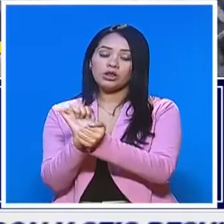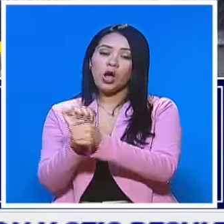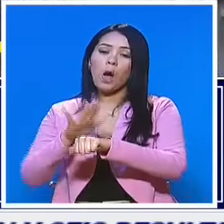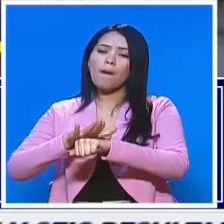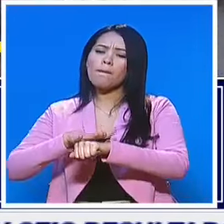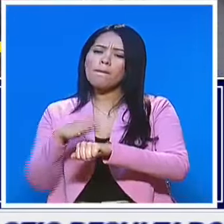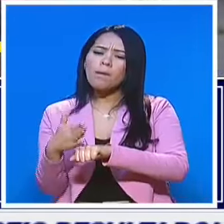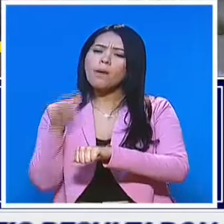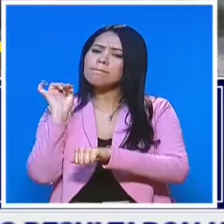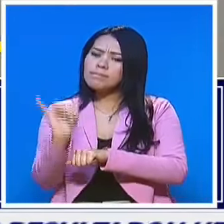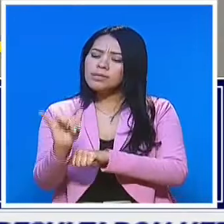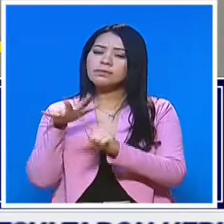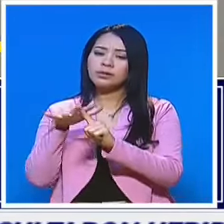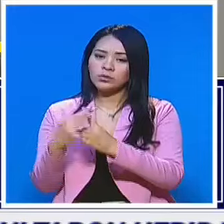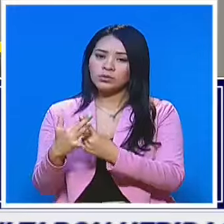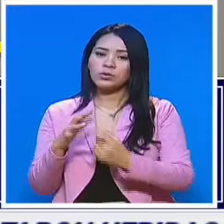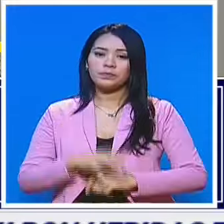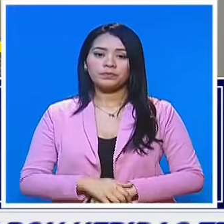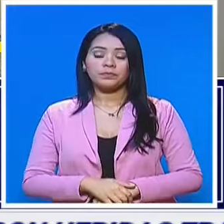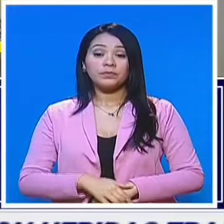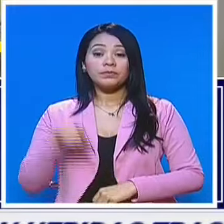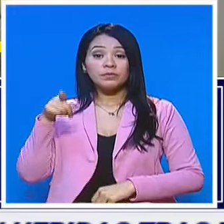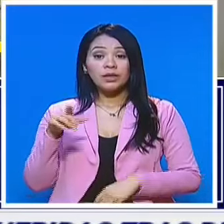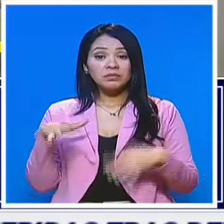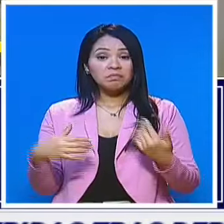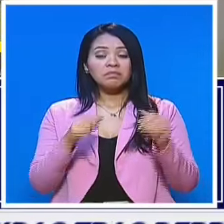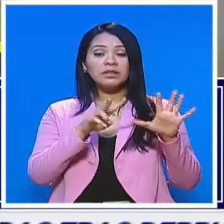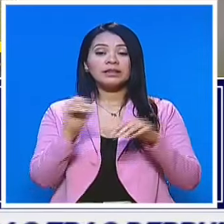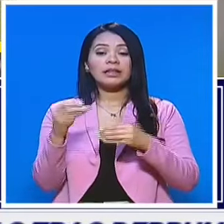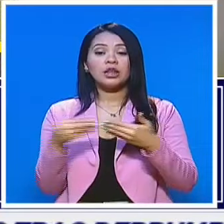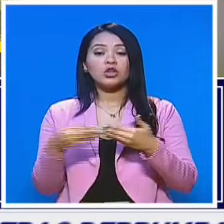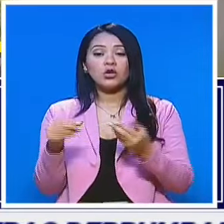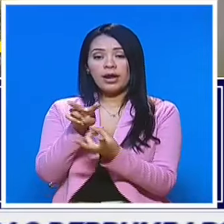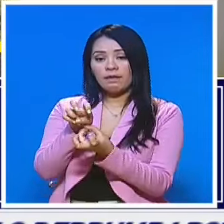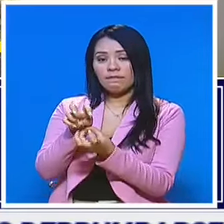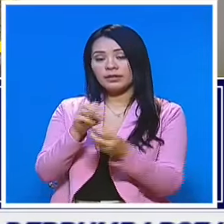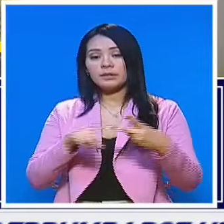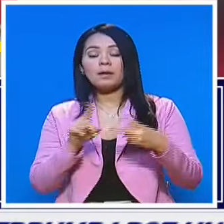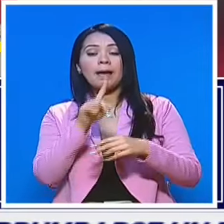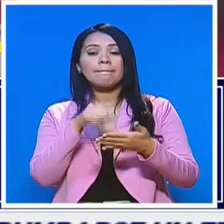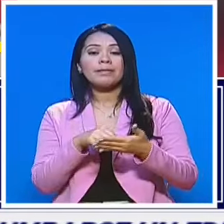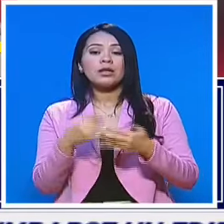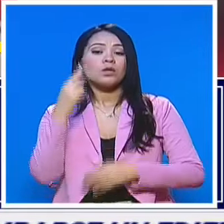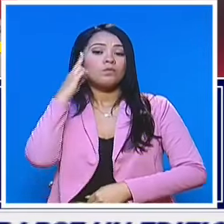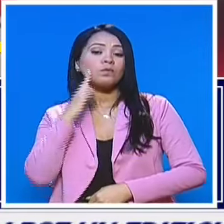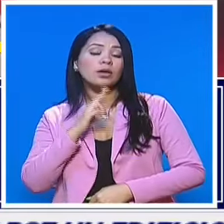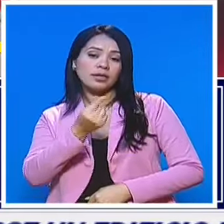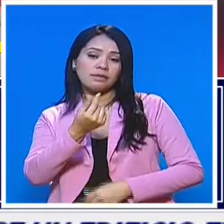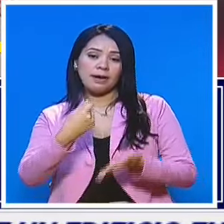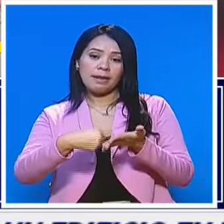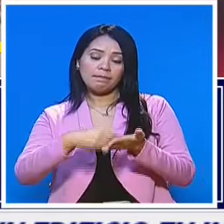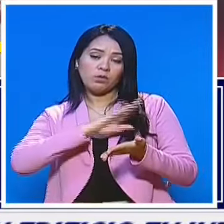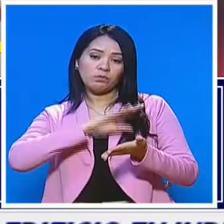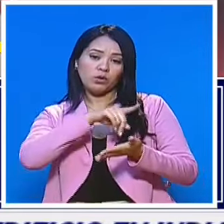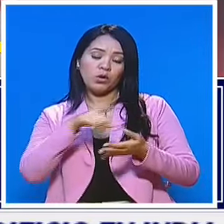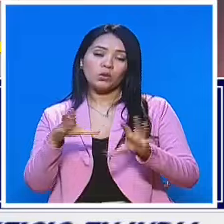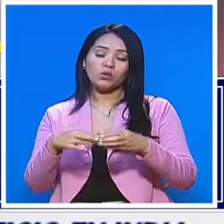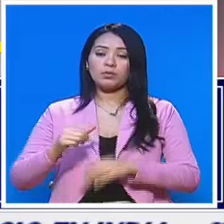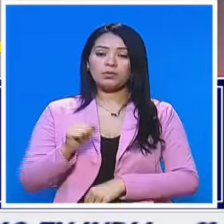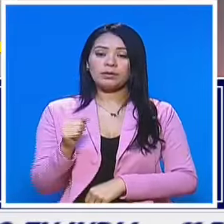comisión del mismo delito a ellos se les incautó más de $ en efectivo y 1000 bolívares que de acuerdo a la policía del estado ansuategui